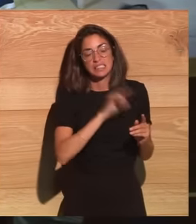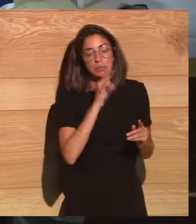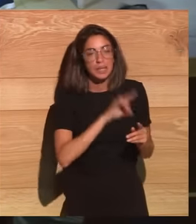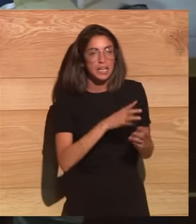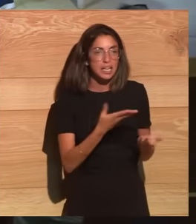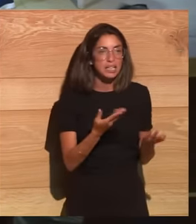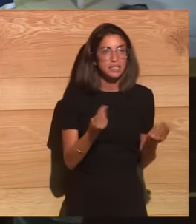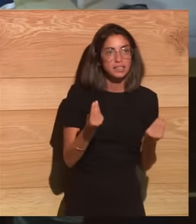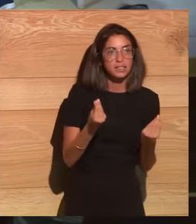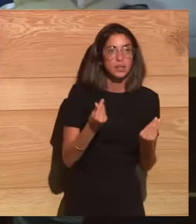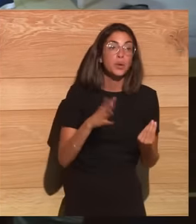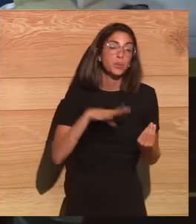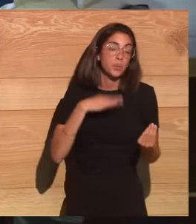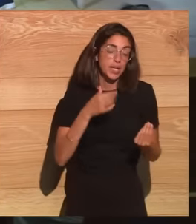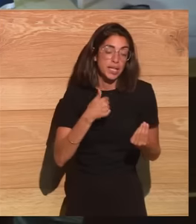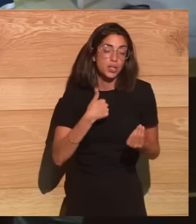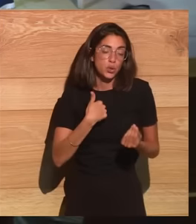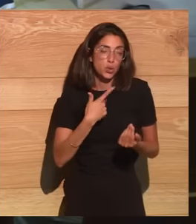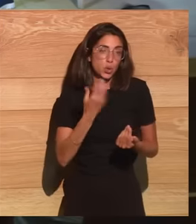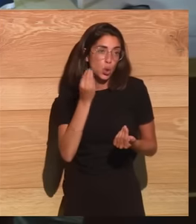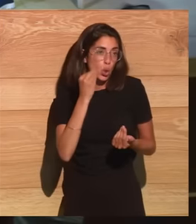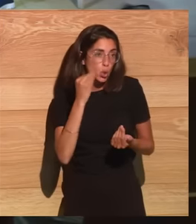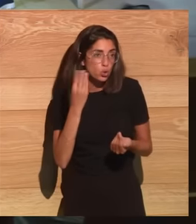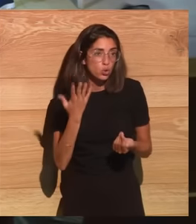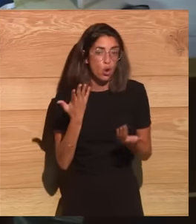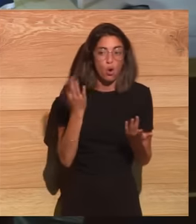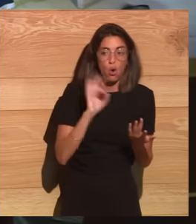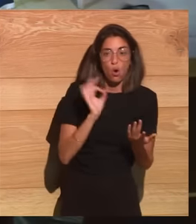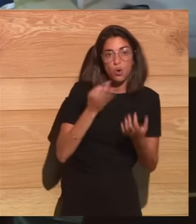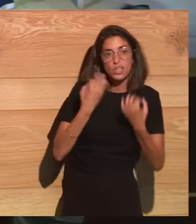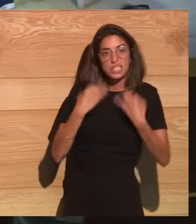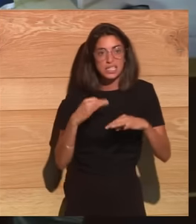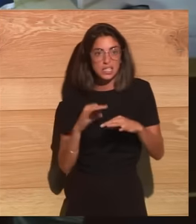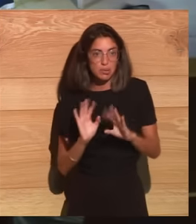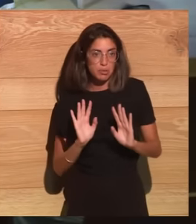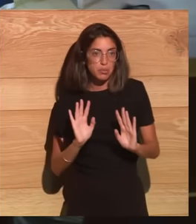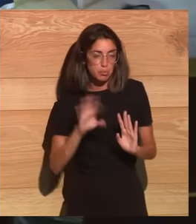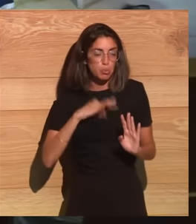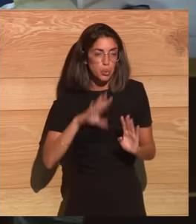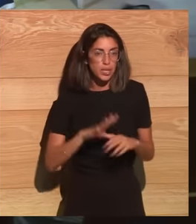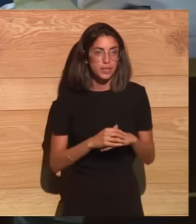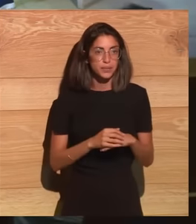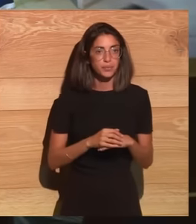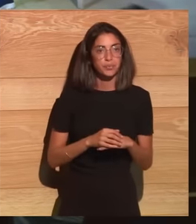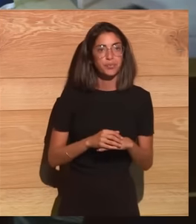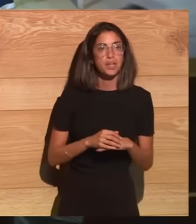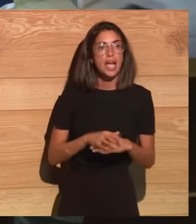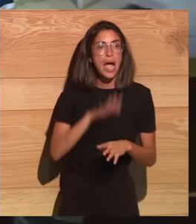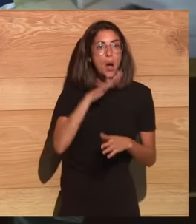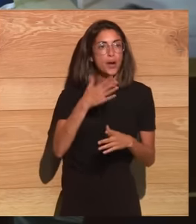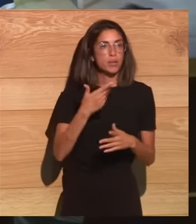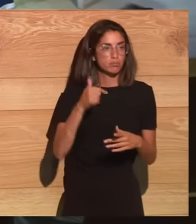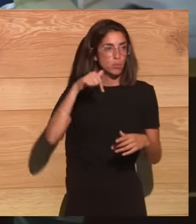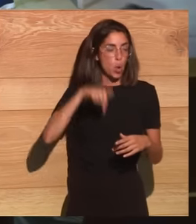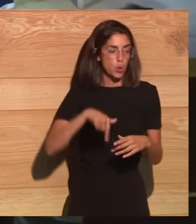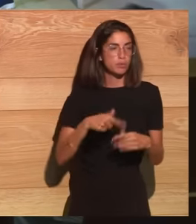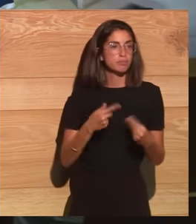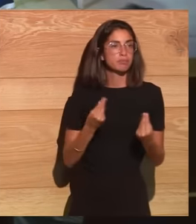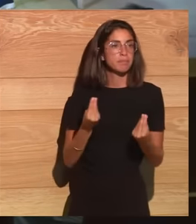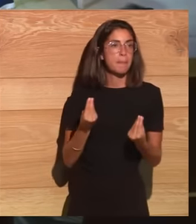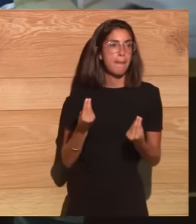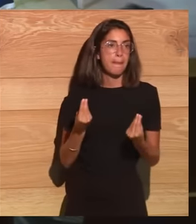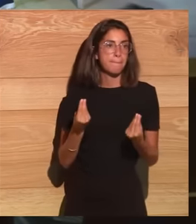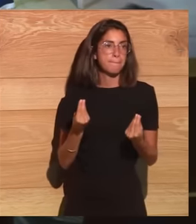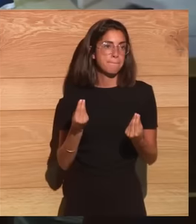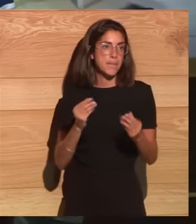mejor soy así de ingenuo y de uh-huh, simplón. Hoy que nos hemos quitado la careta por primera vez, como queda claro